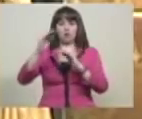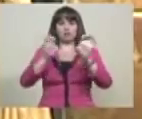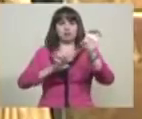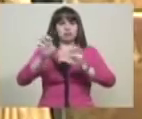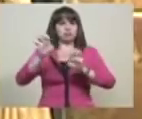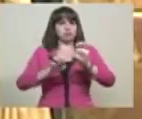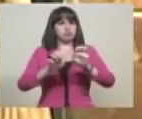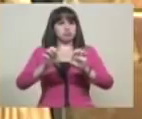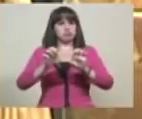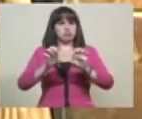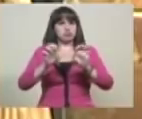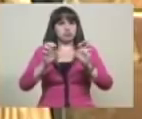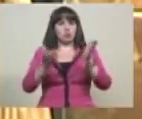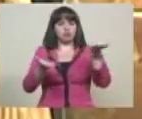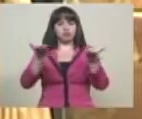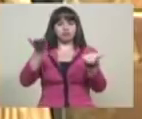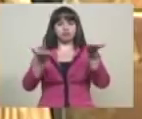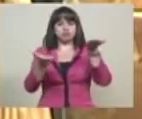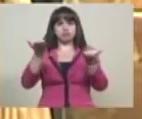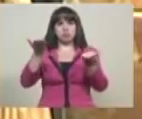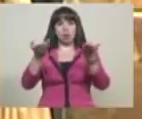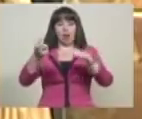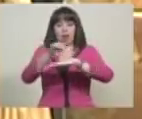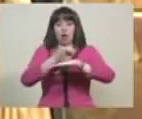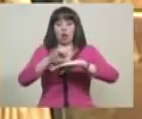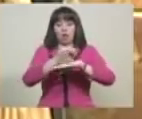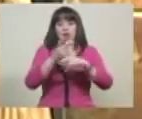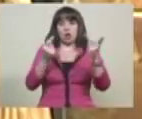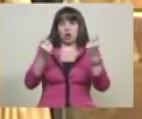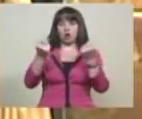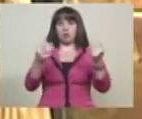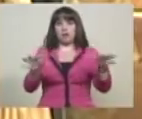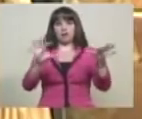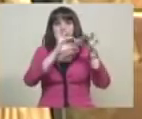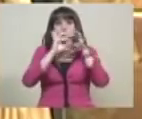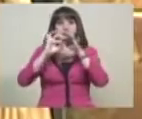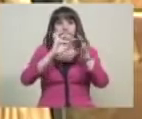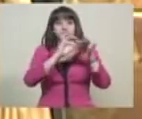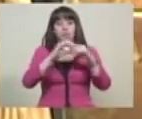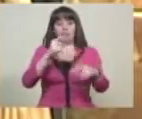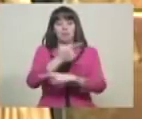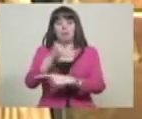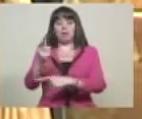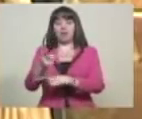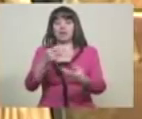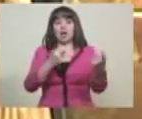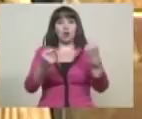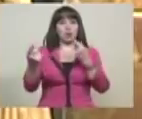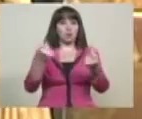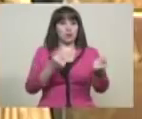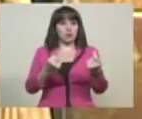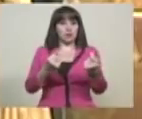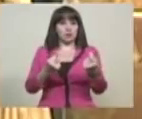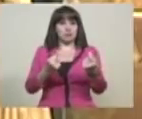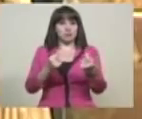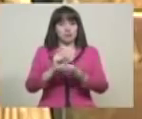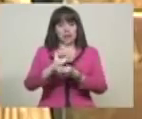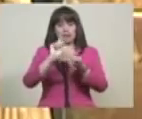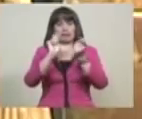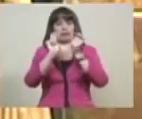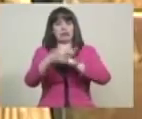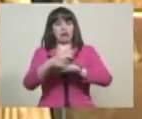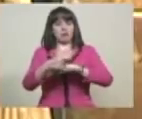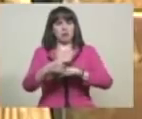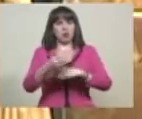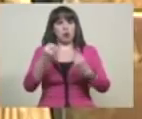nuevo equilibrio donde nosotros tengamos el gobierno de la economía, el mando de la economía, donde volteemos la